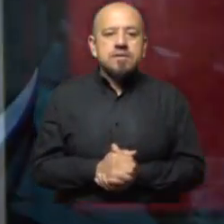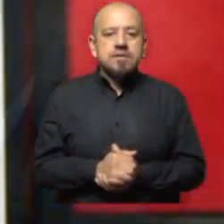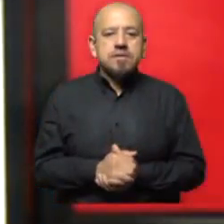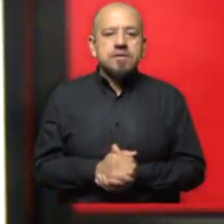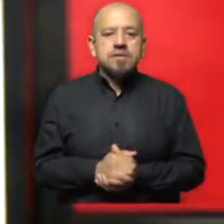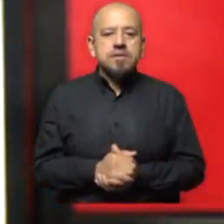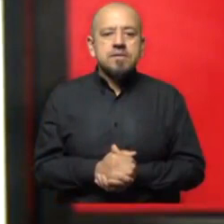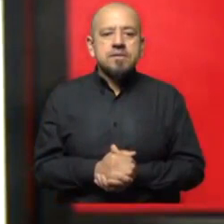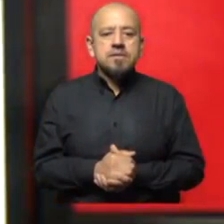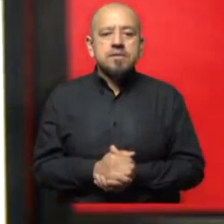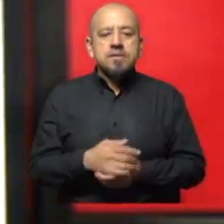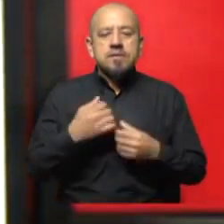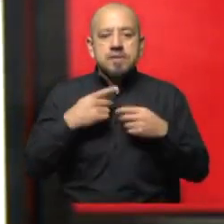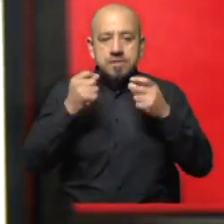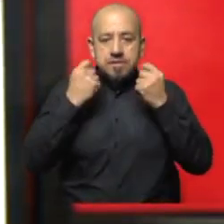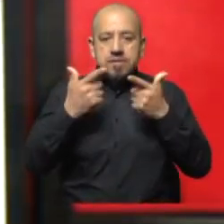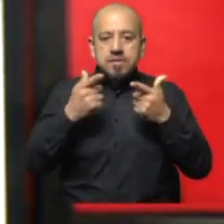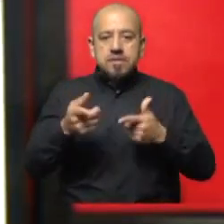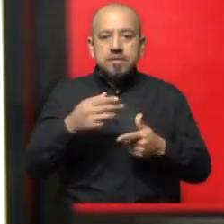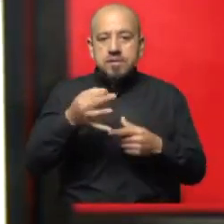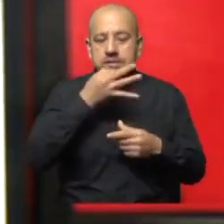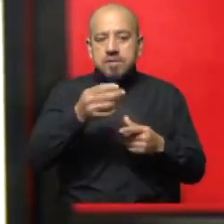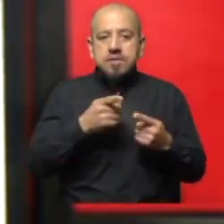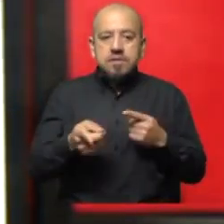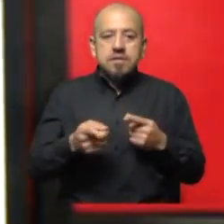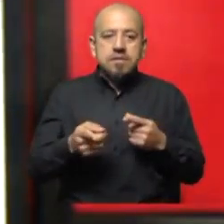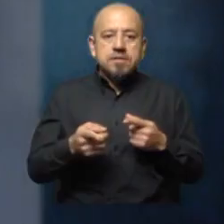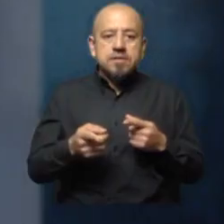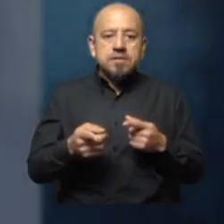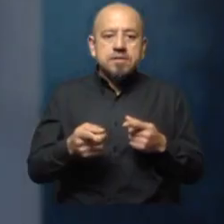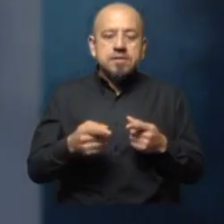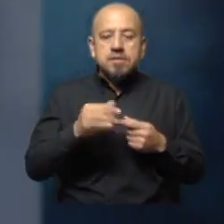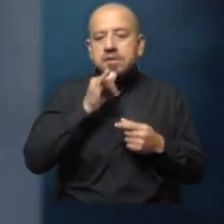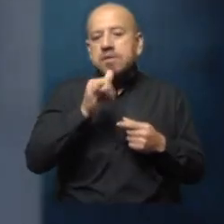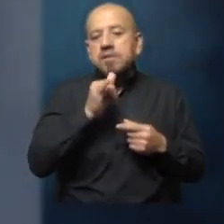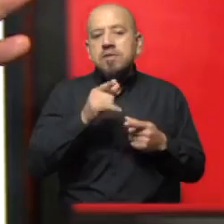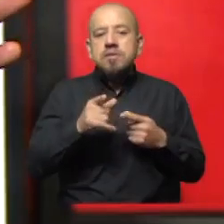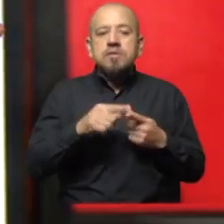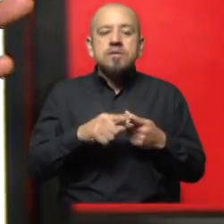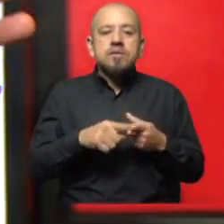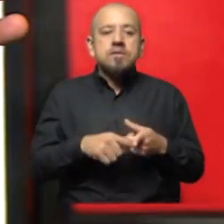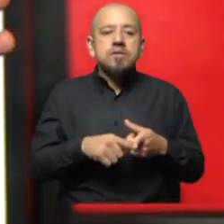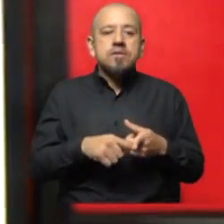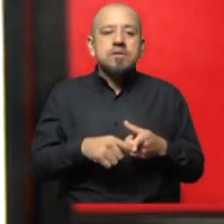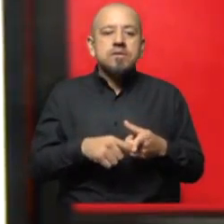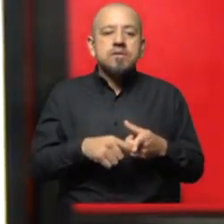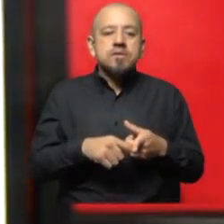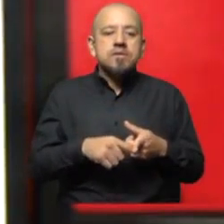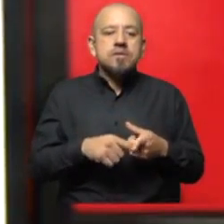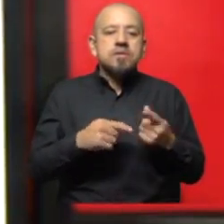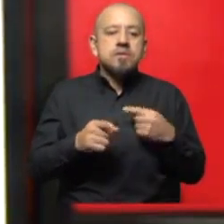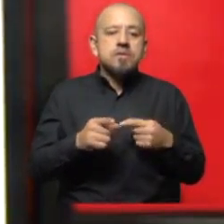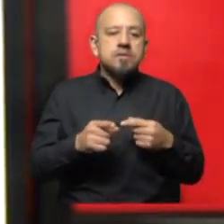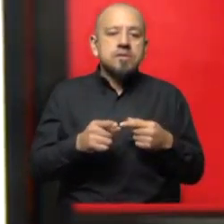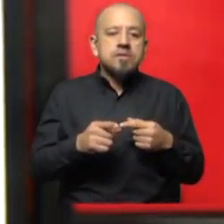estoy un poco asombrado porque de varias cosas que dijo ahora que te voy a contar muchas cosas en común bueno no